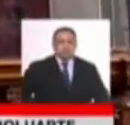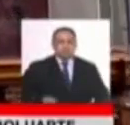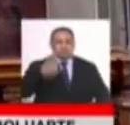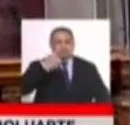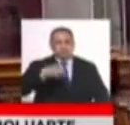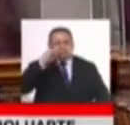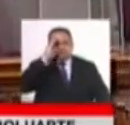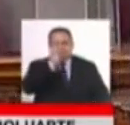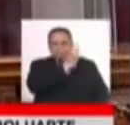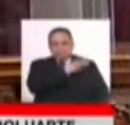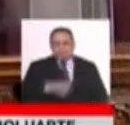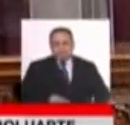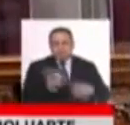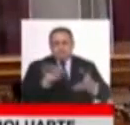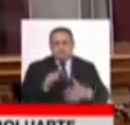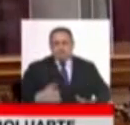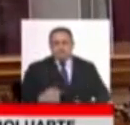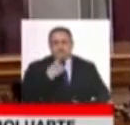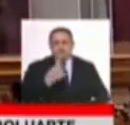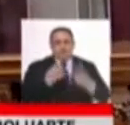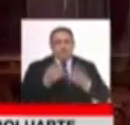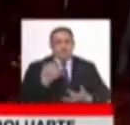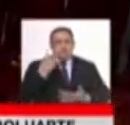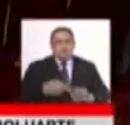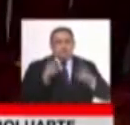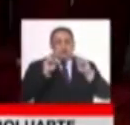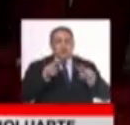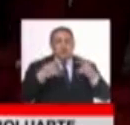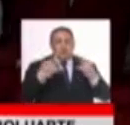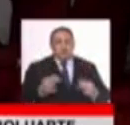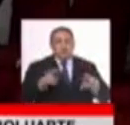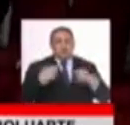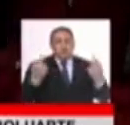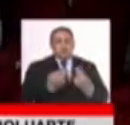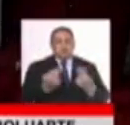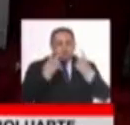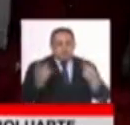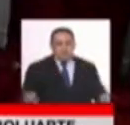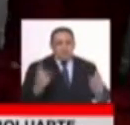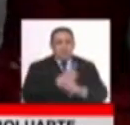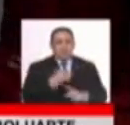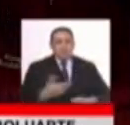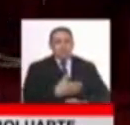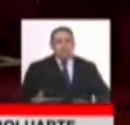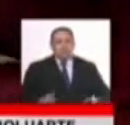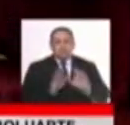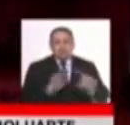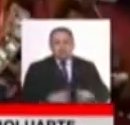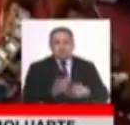a Valentín Paniagua, pero él no formaba parte del gobierno de Fujimori, que cayó, ¿no es cierto? Tuvimos a Francisco